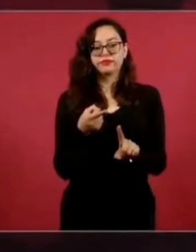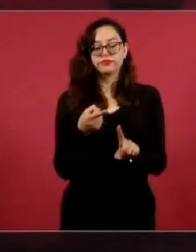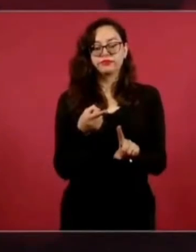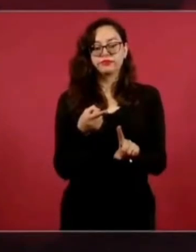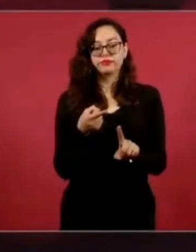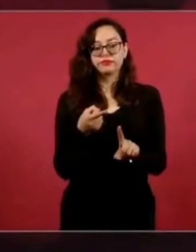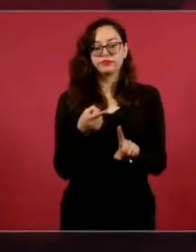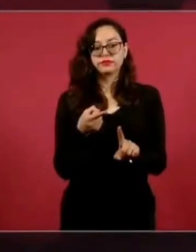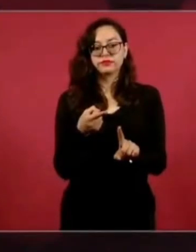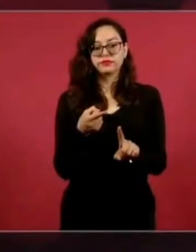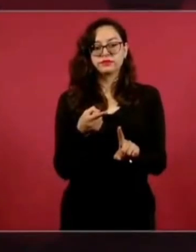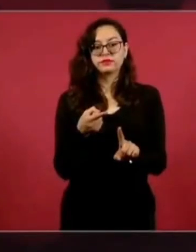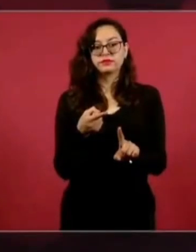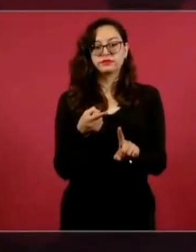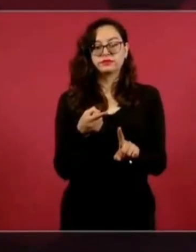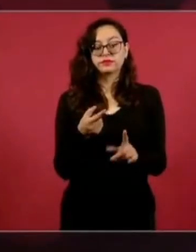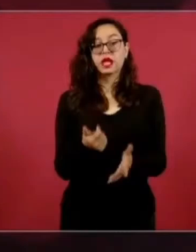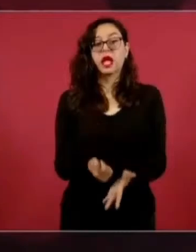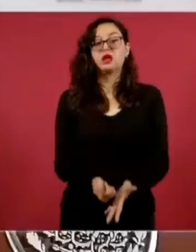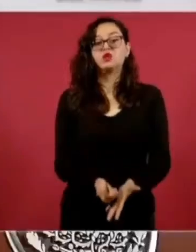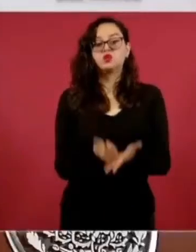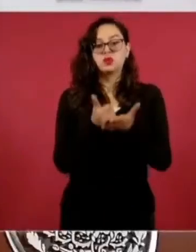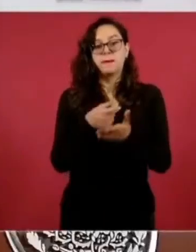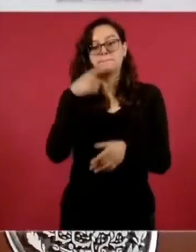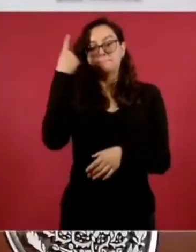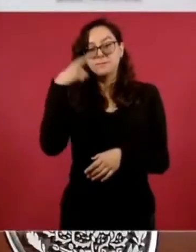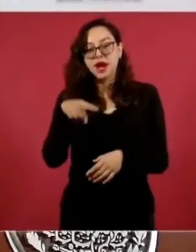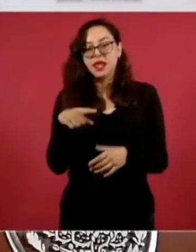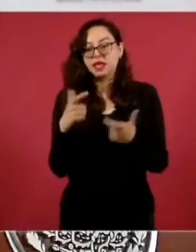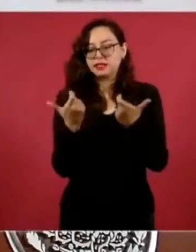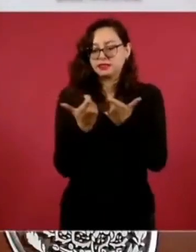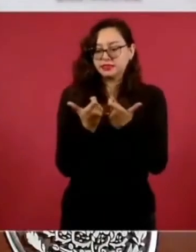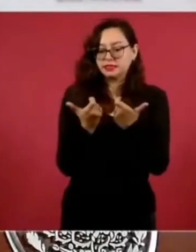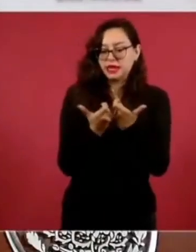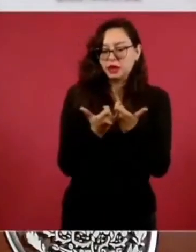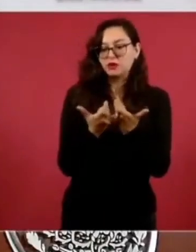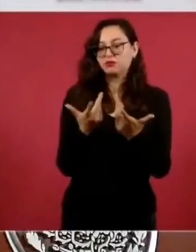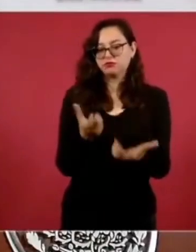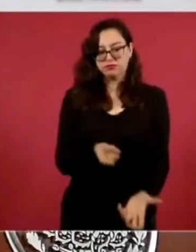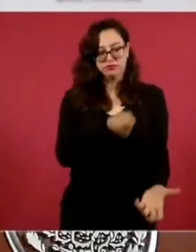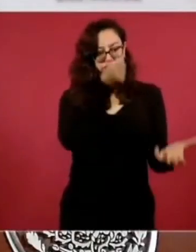Eso fue lo que nos permitió liberar fondos para el desarrollo.